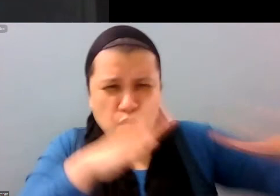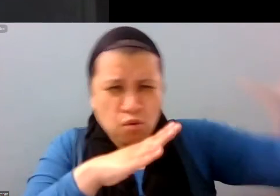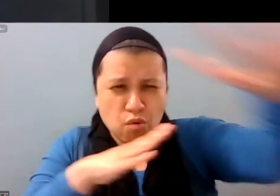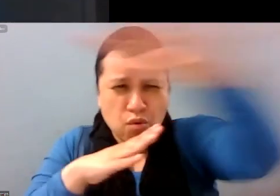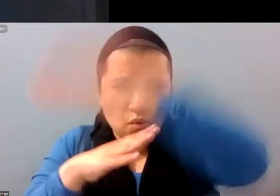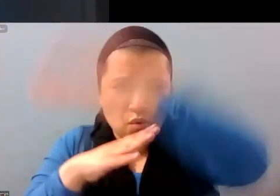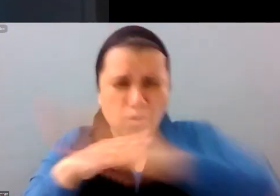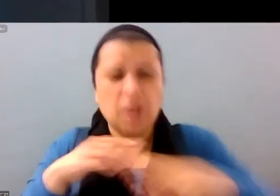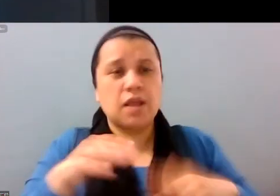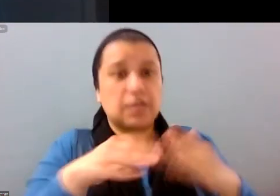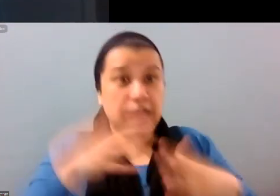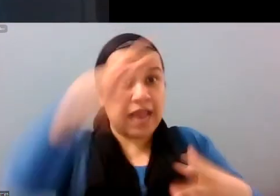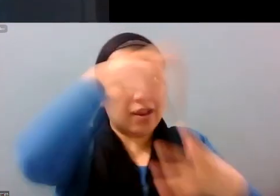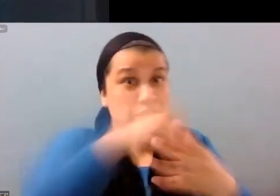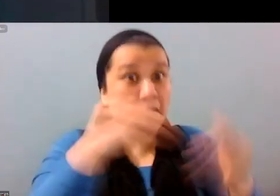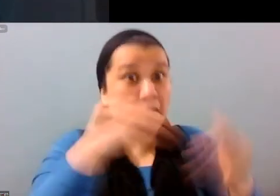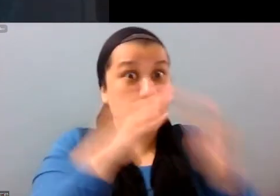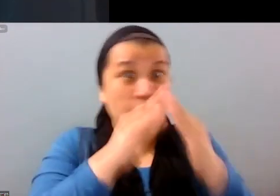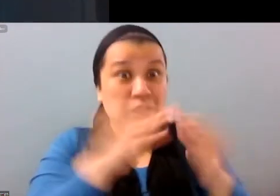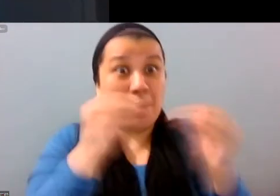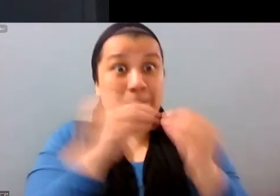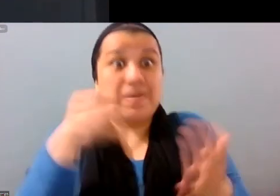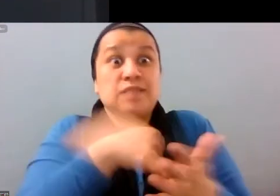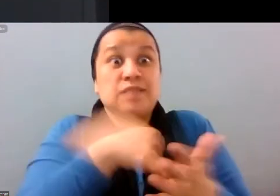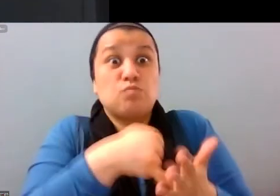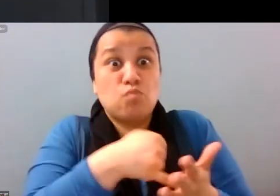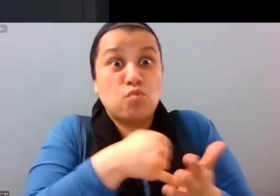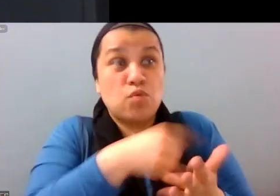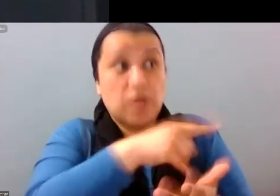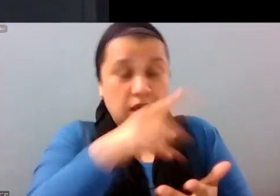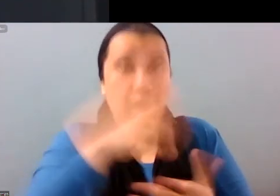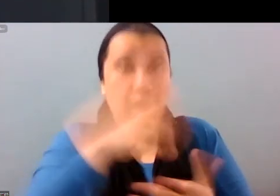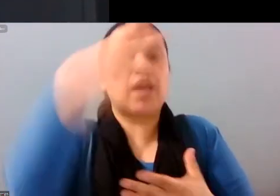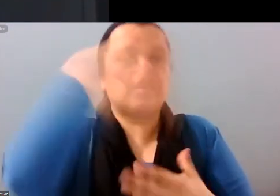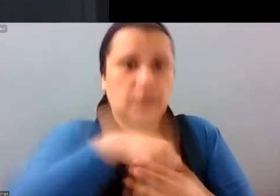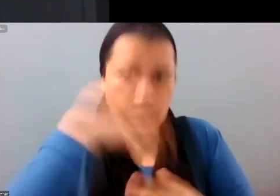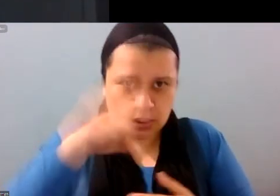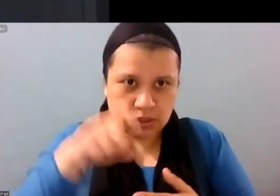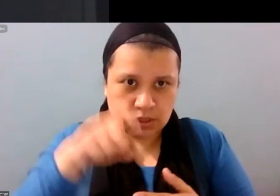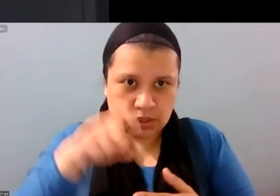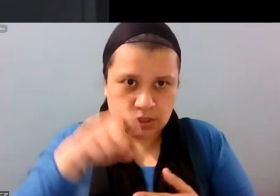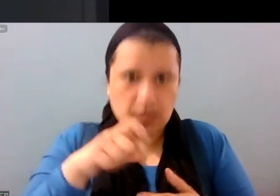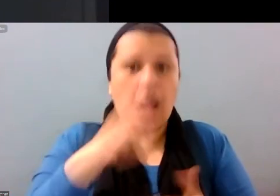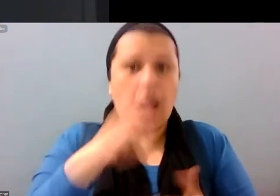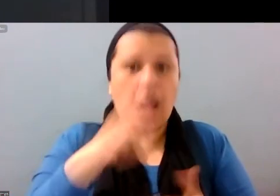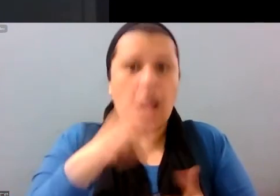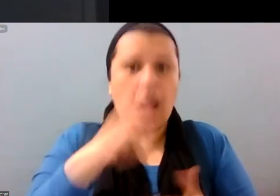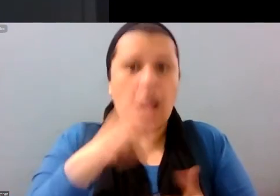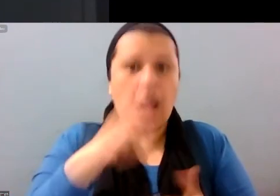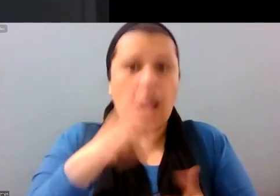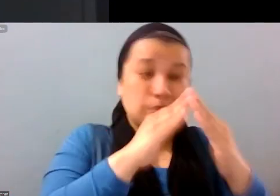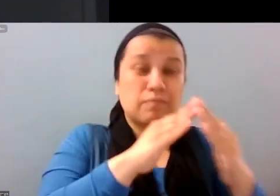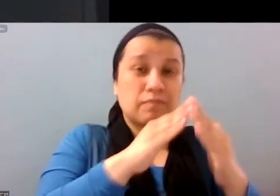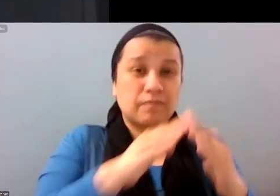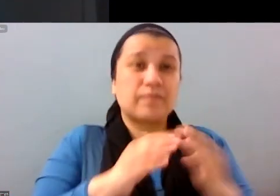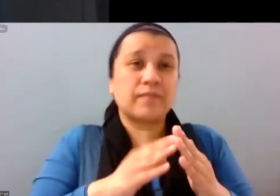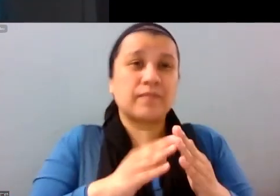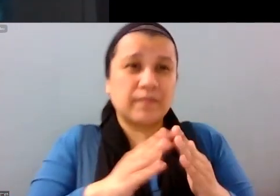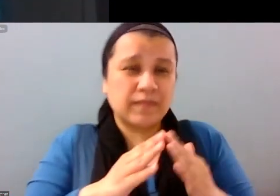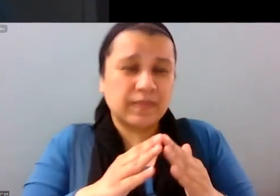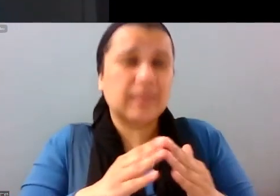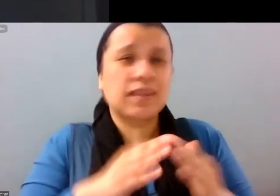poblaciones de mayor vulnerabilidad no olvidarnos que todo este proceso recarga a algunas poblaciones mucho más que a otras no olvidarnos que